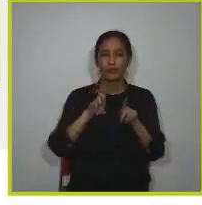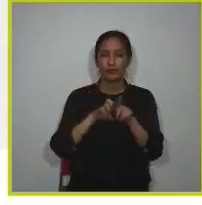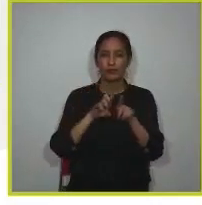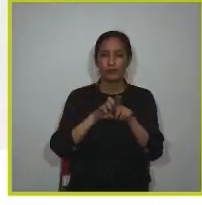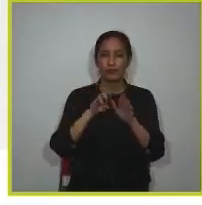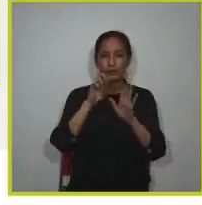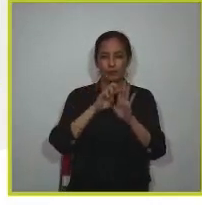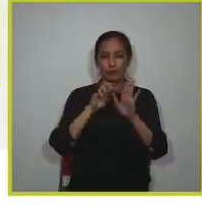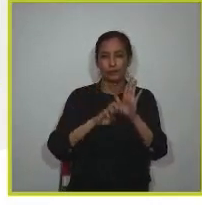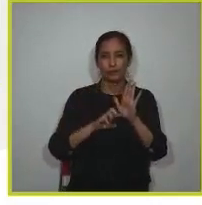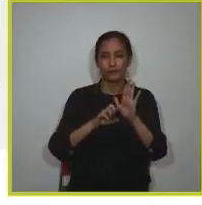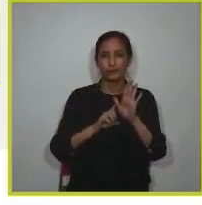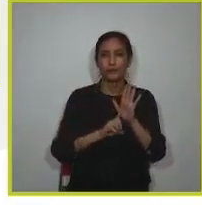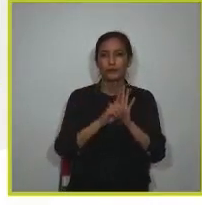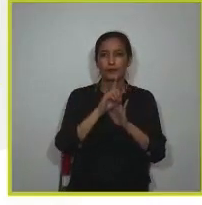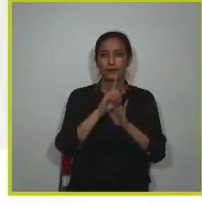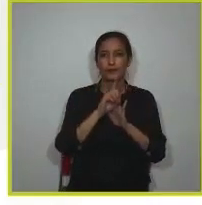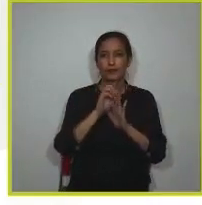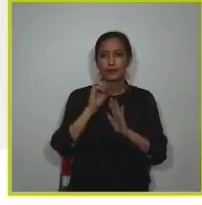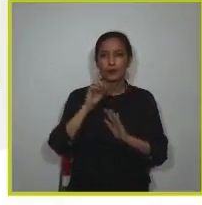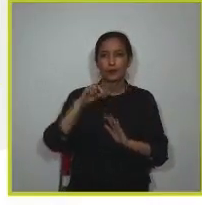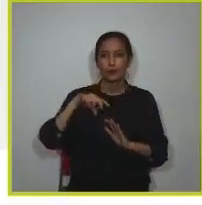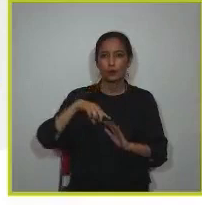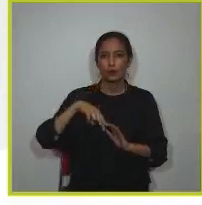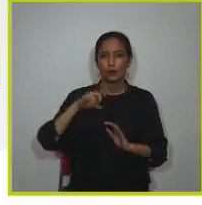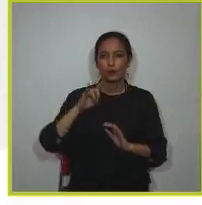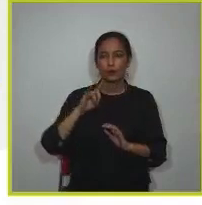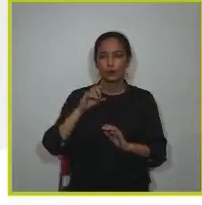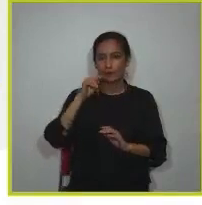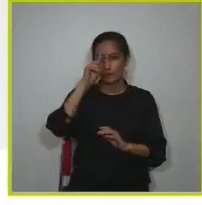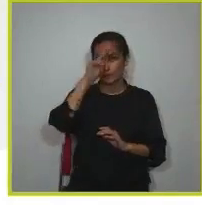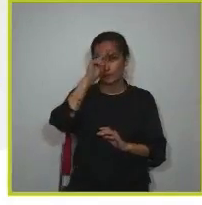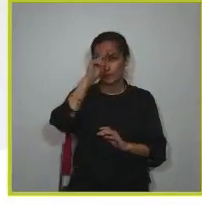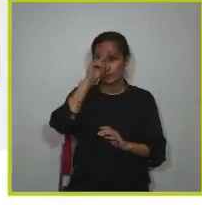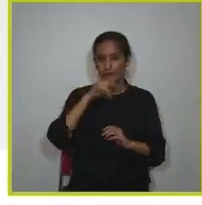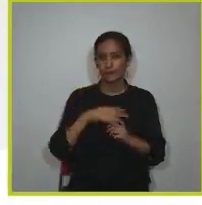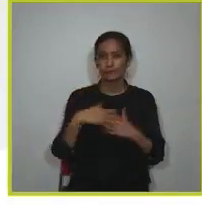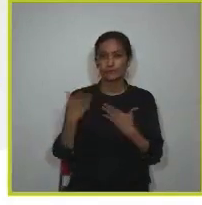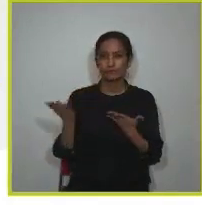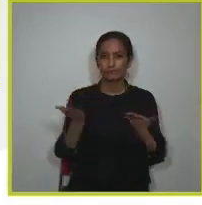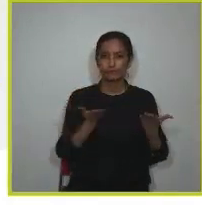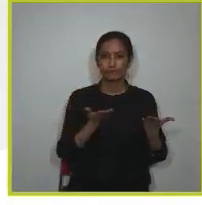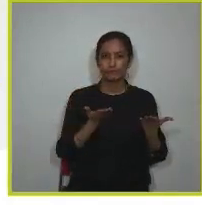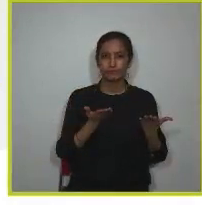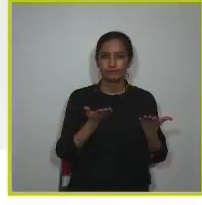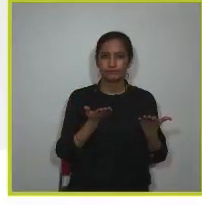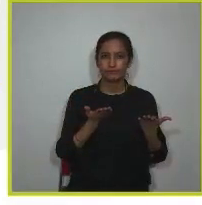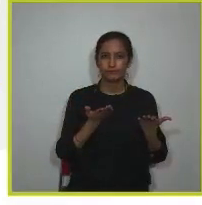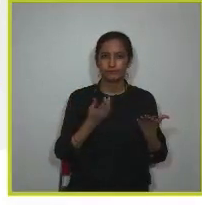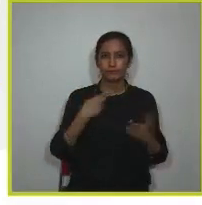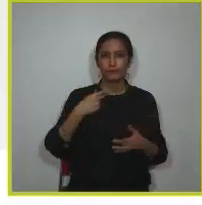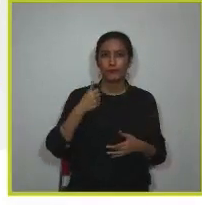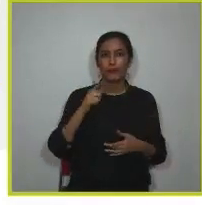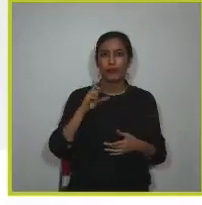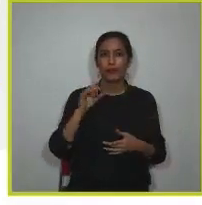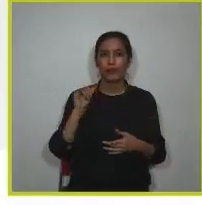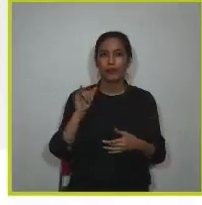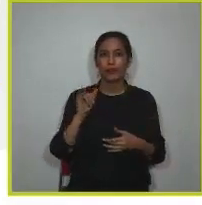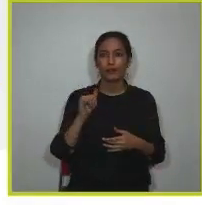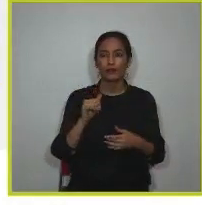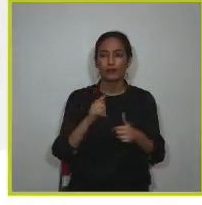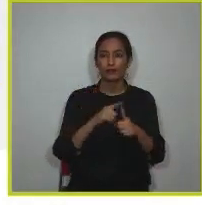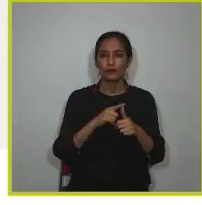para el desarrollo de las Naciones Unidas benutto invitamos a la moderadora jale reina Hidalgo